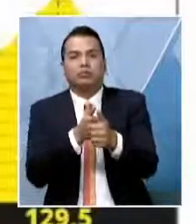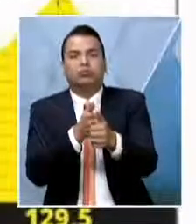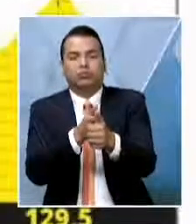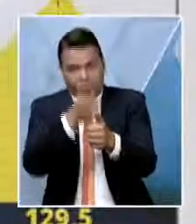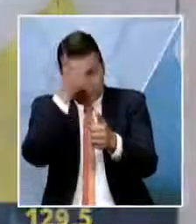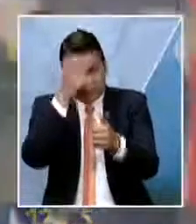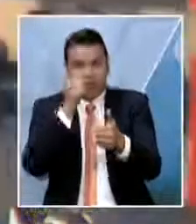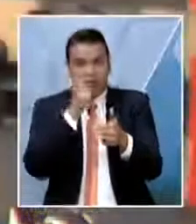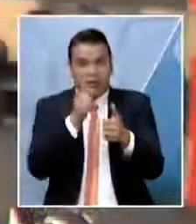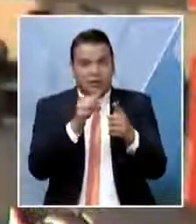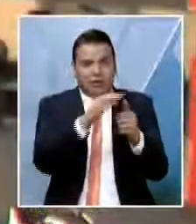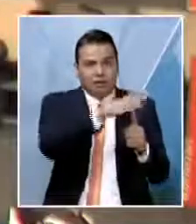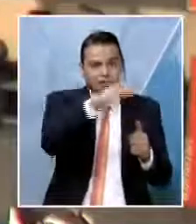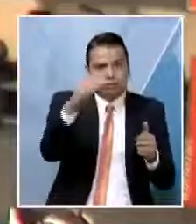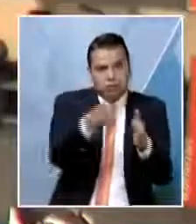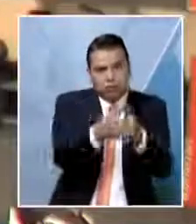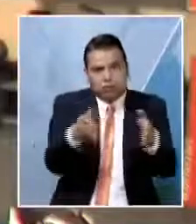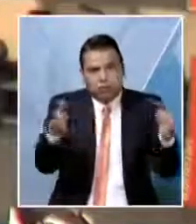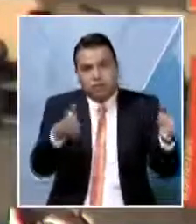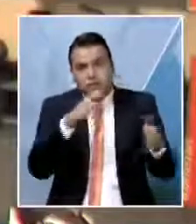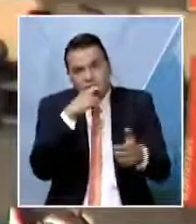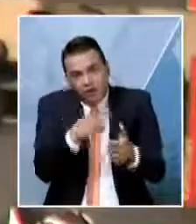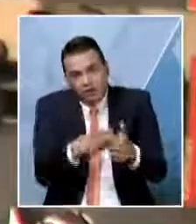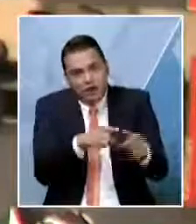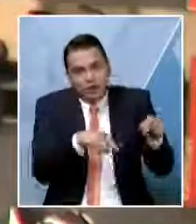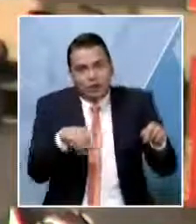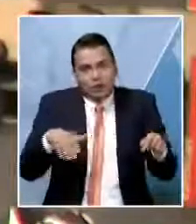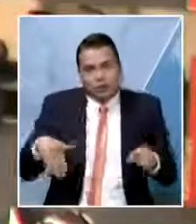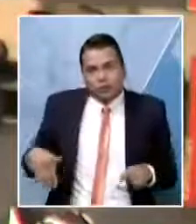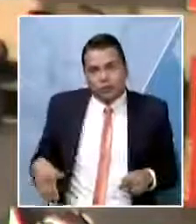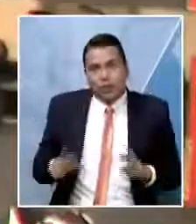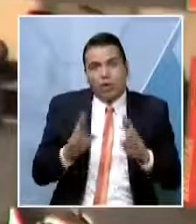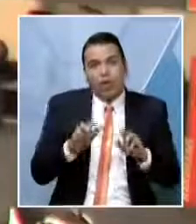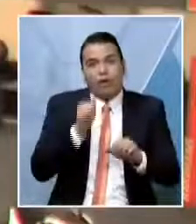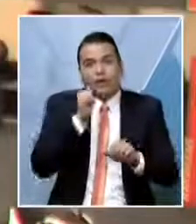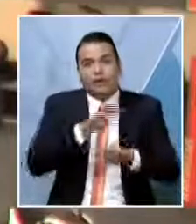etapa de montaña y que seguramente estos que han perdido tiempo intentarán mañana recuperar.